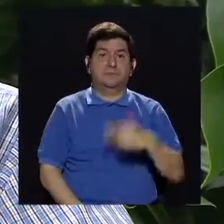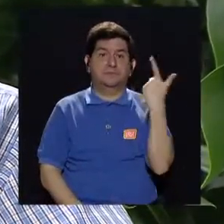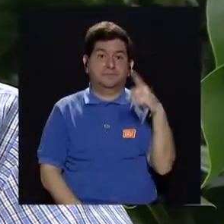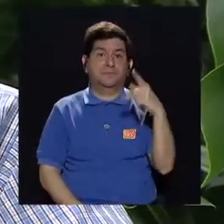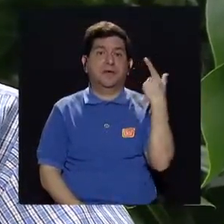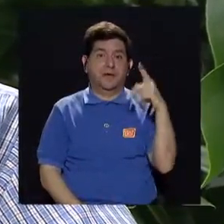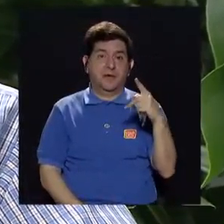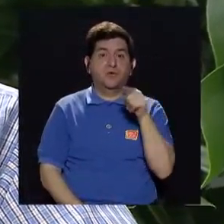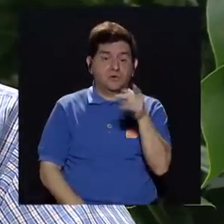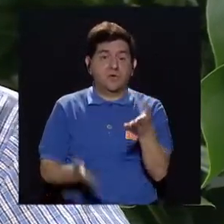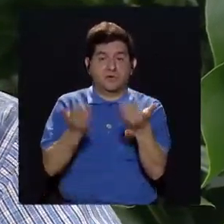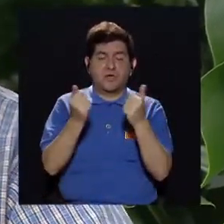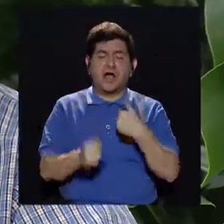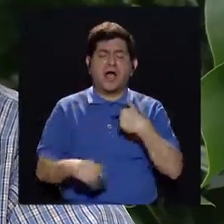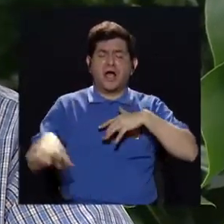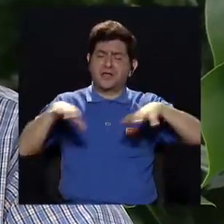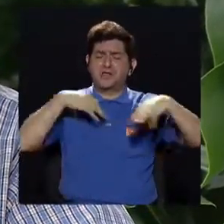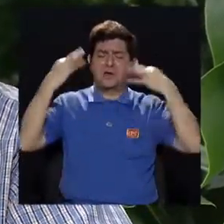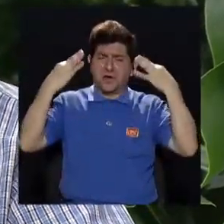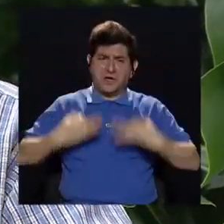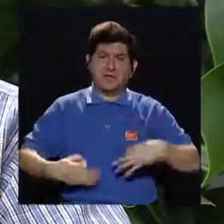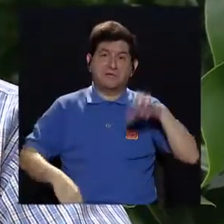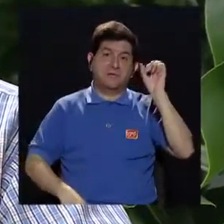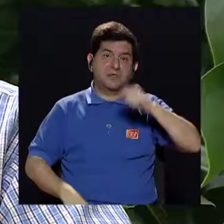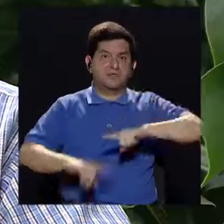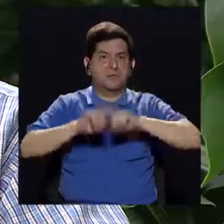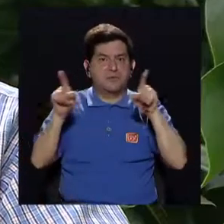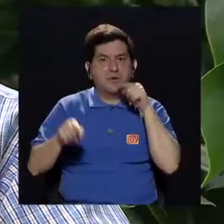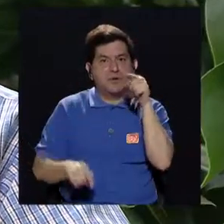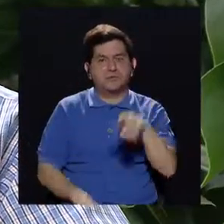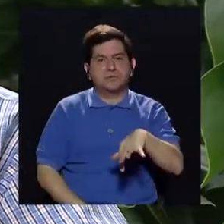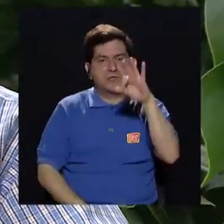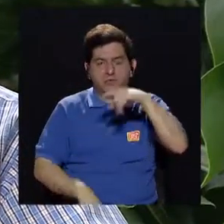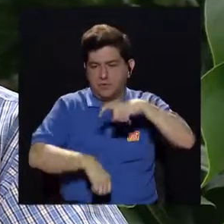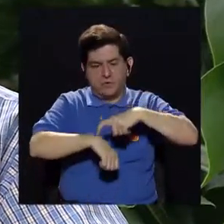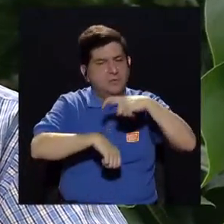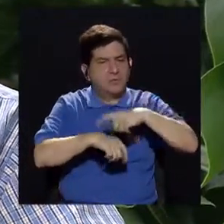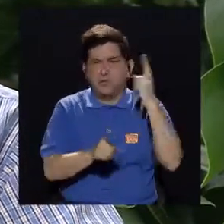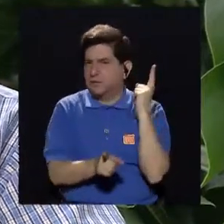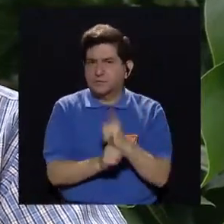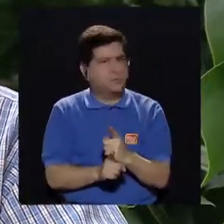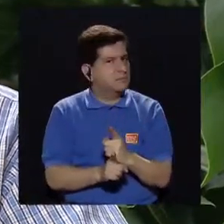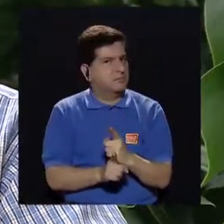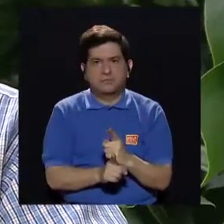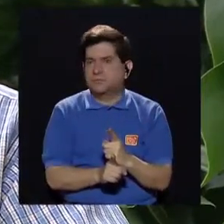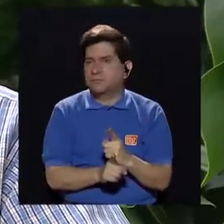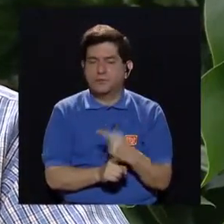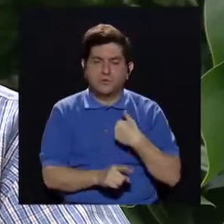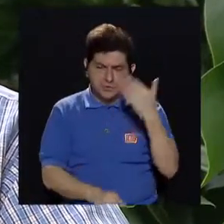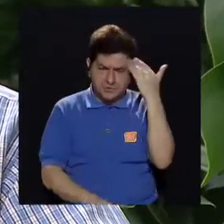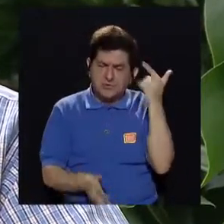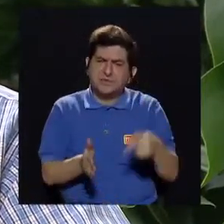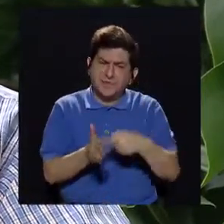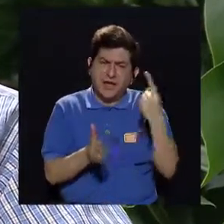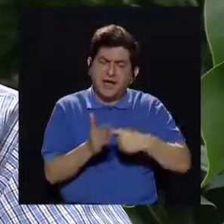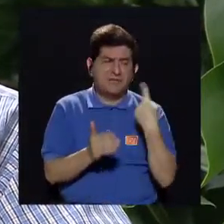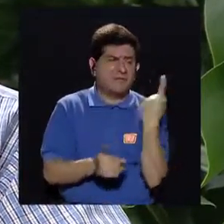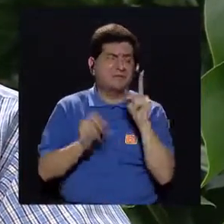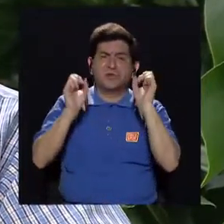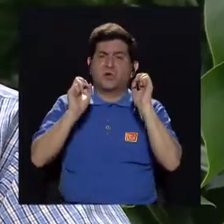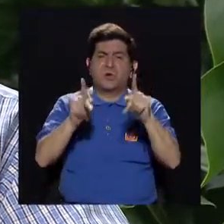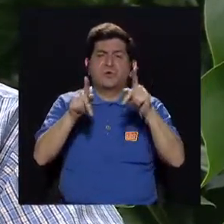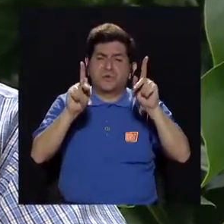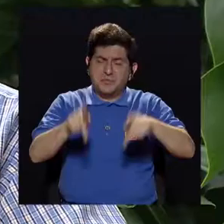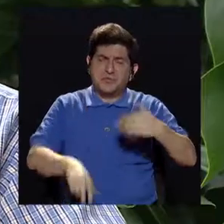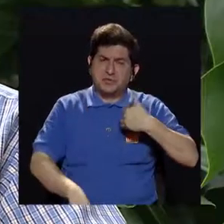más peligroso que lo que quería ganar. Es que quería hacer actividad física, sí, pero está eligiendo una hora no muy apropiada, ¿verdad? Yo sé que muchas veces eso es la única hora